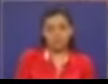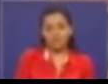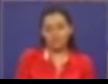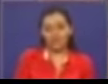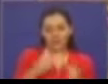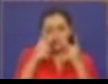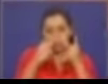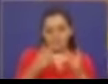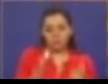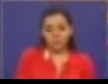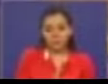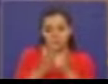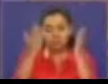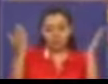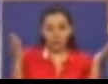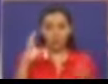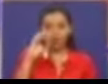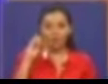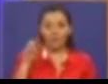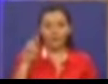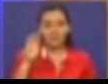titular que sacó